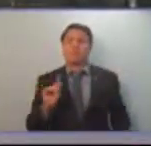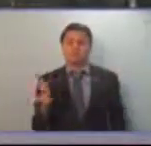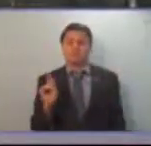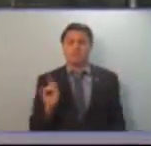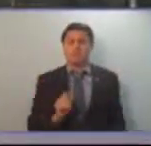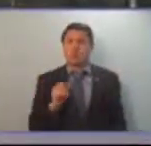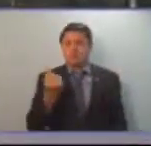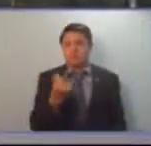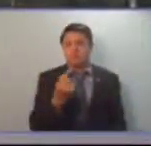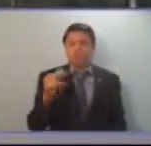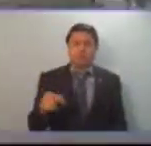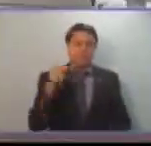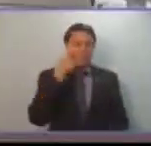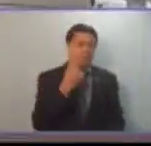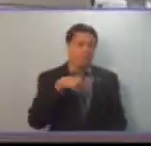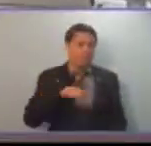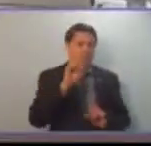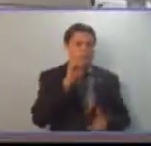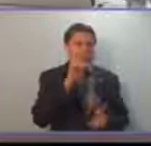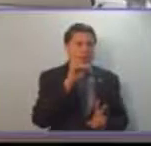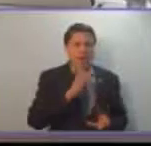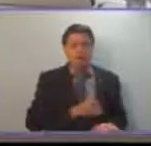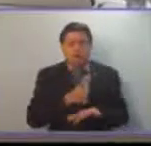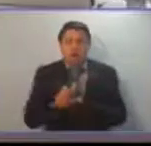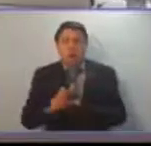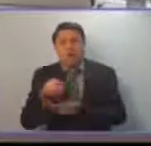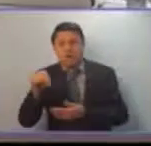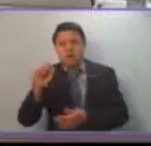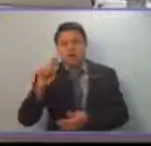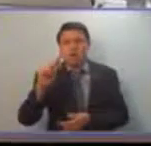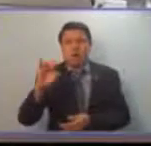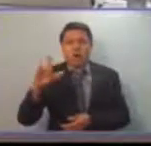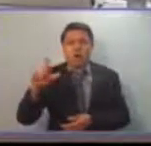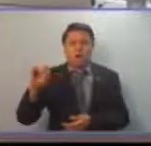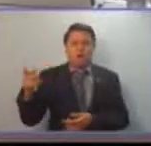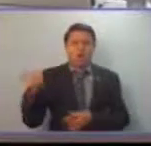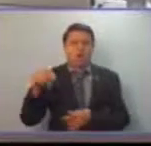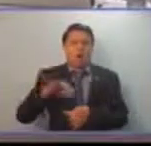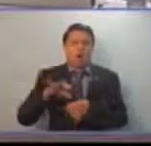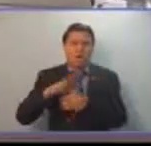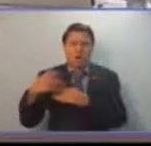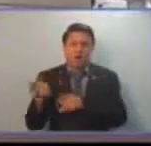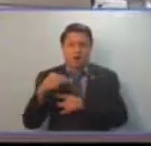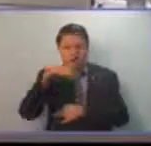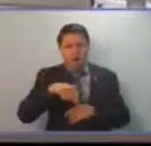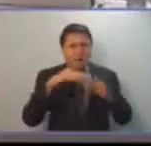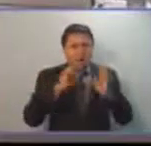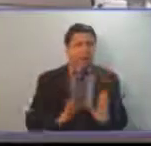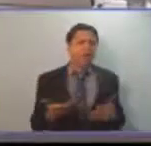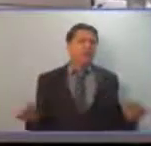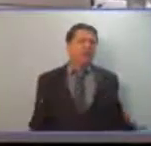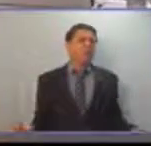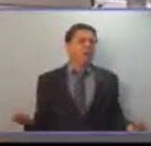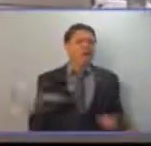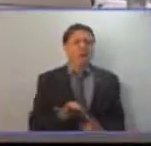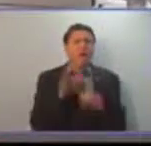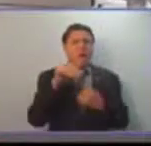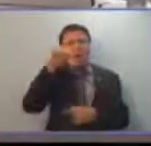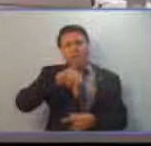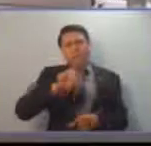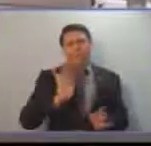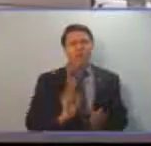que desde San Salvador vayamos a San Alejo a votar, después venimos a vivir aquí y elegimos mal